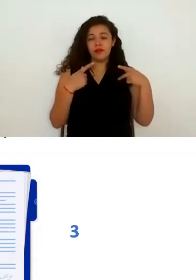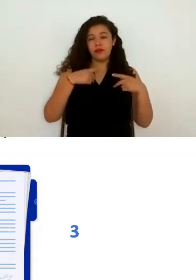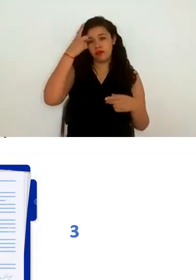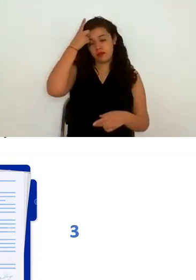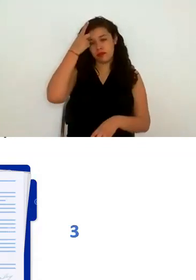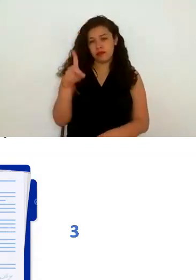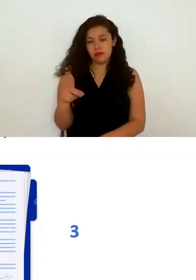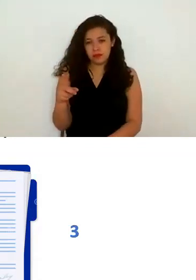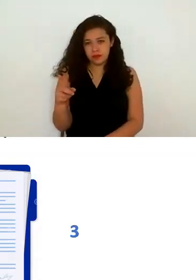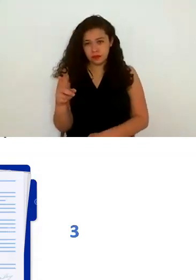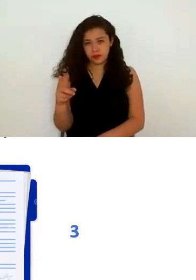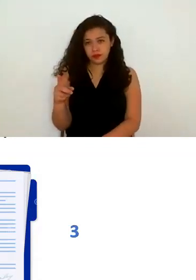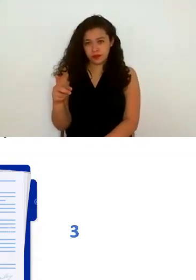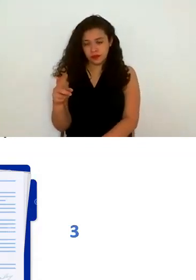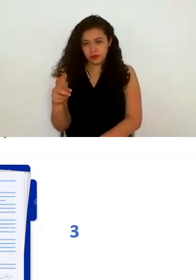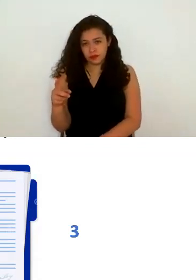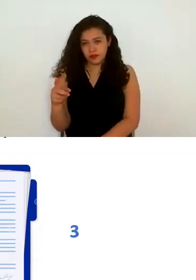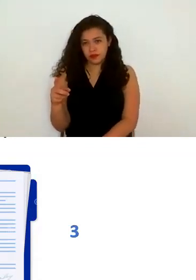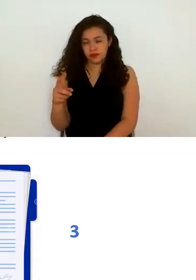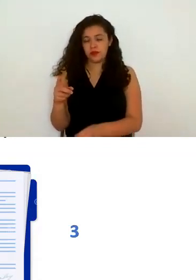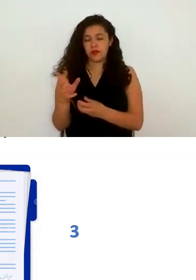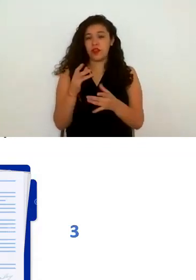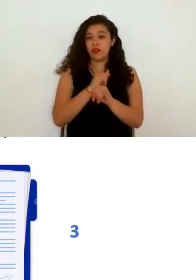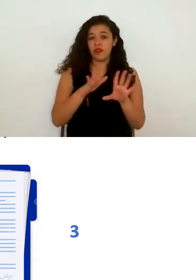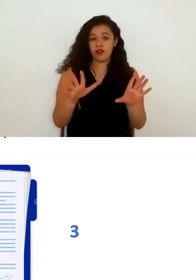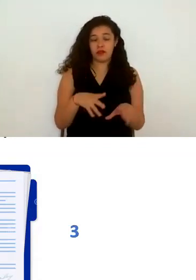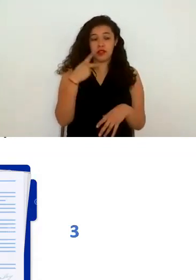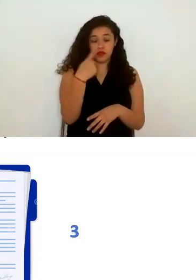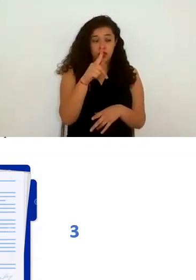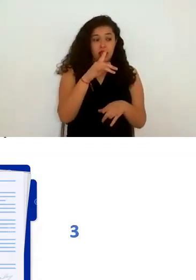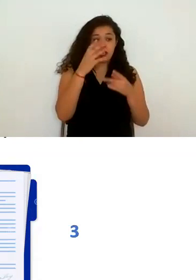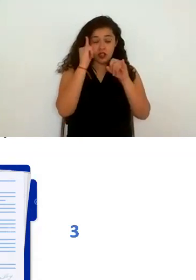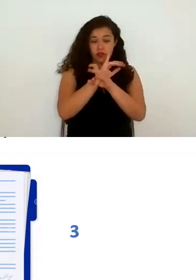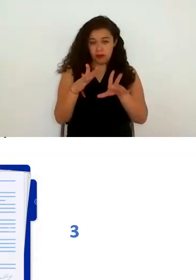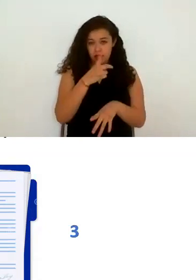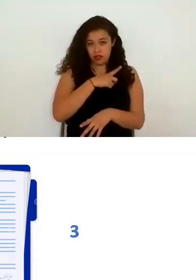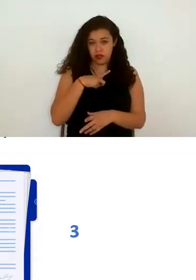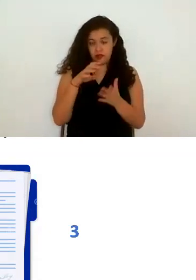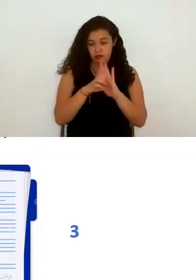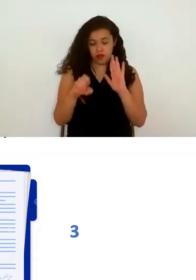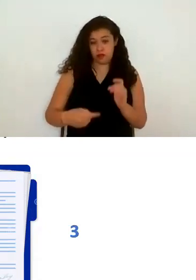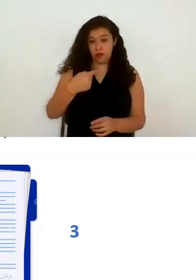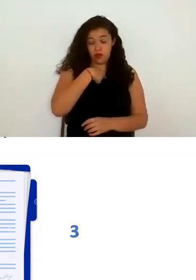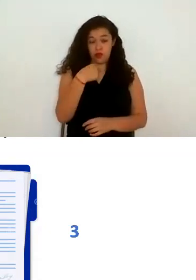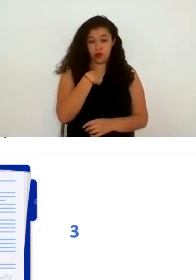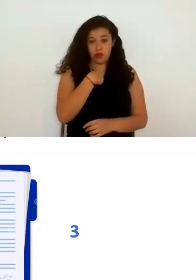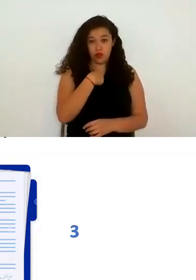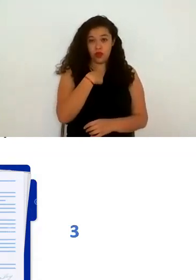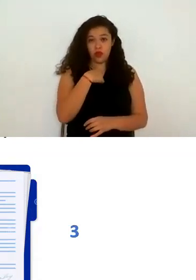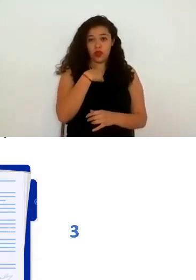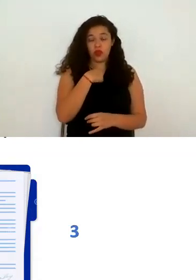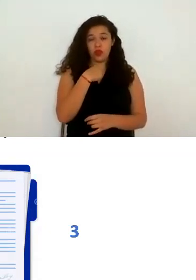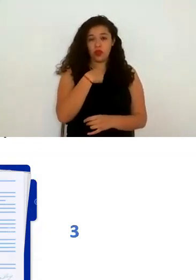de la información puede consultar ese expediente. Es decir, si Susana Diego deja de trabajar en la